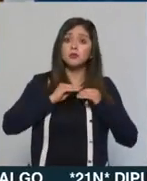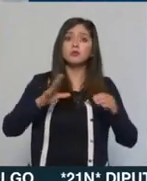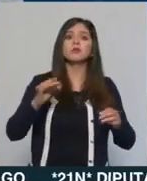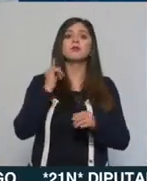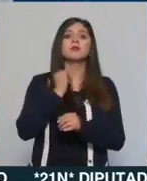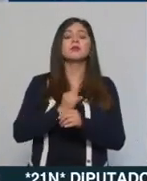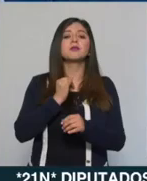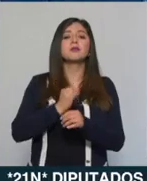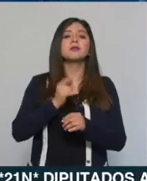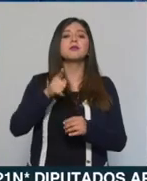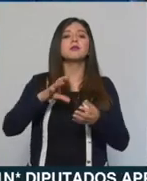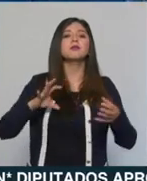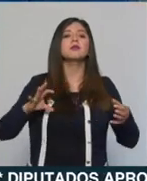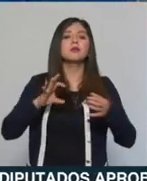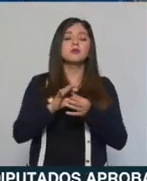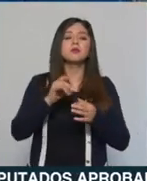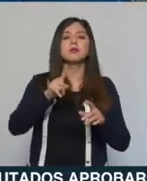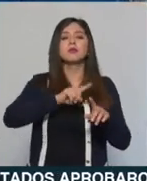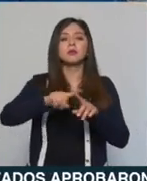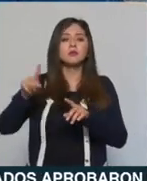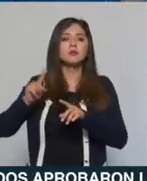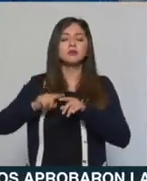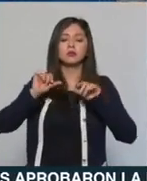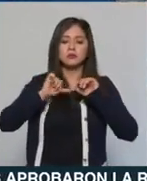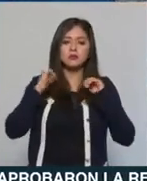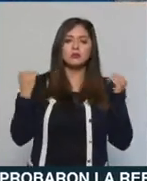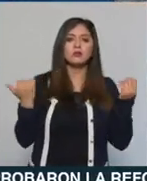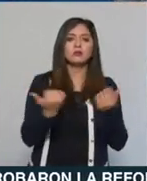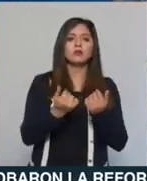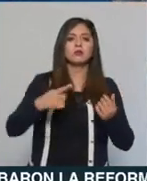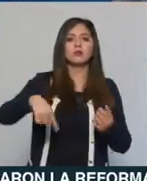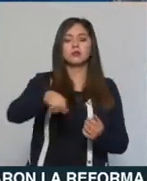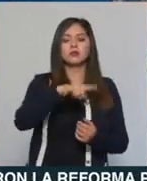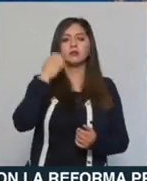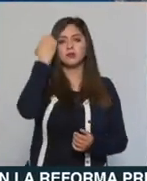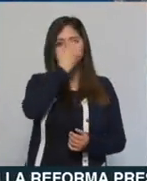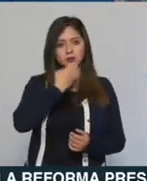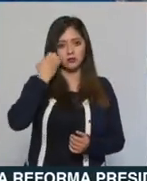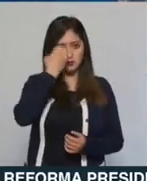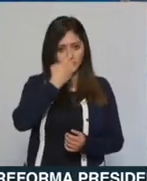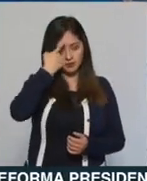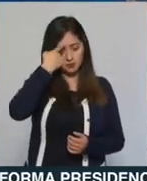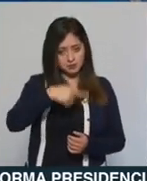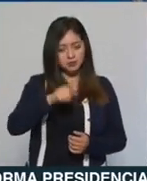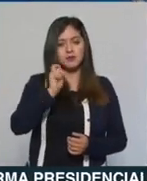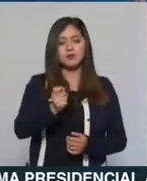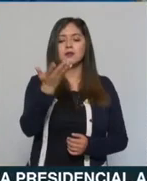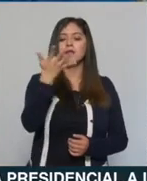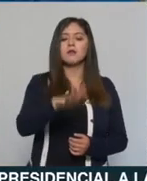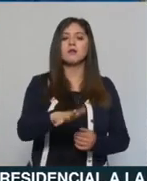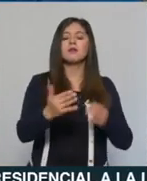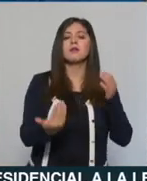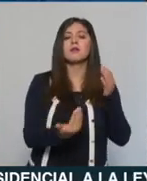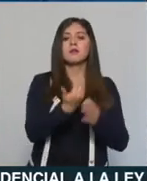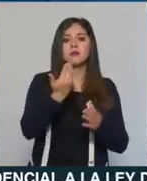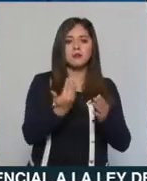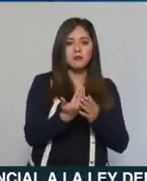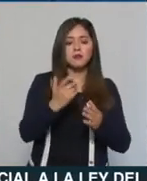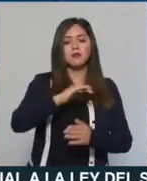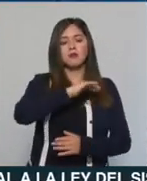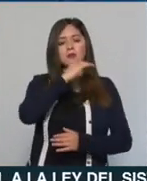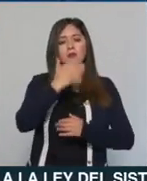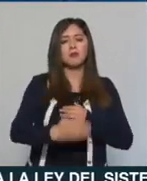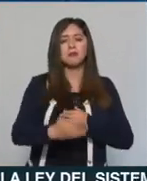sociales que se van a llevar a cabo varias asambleas en varias facultades, que iniciarán desde las 10 horas y